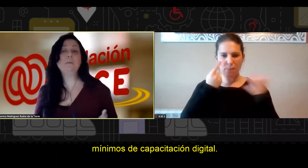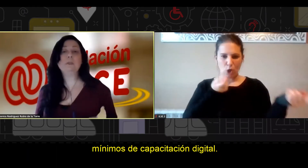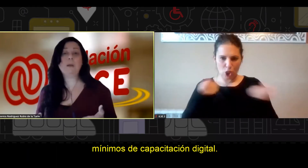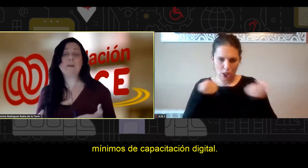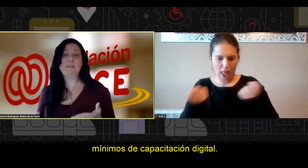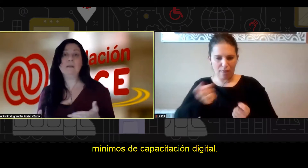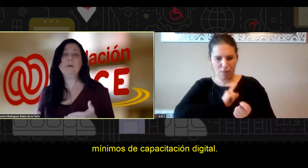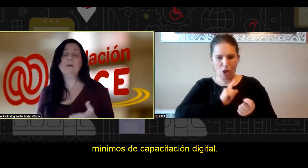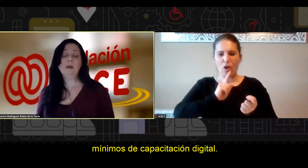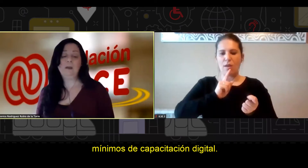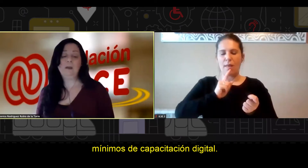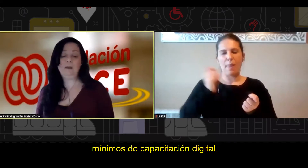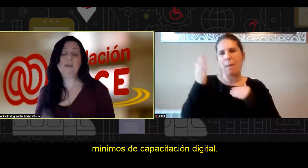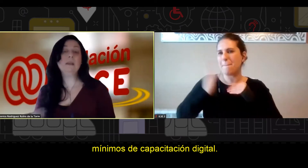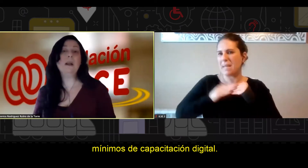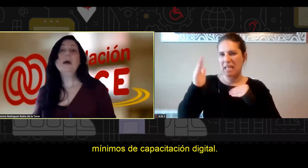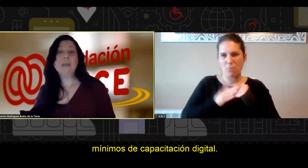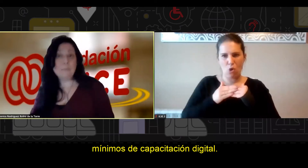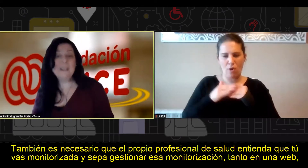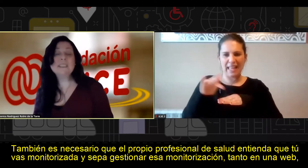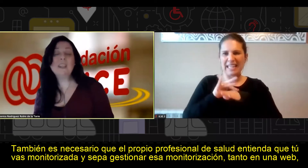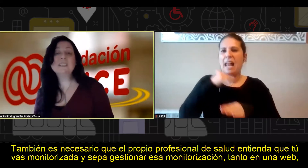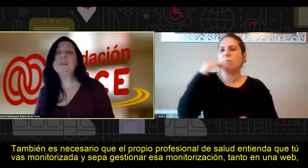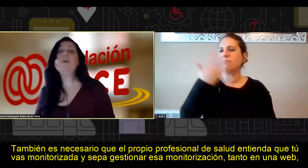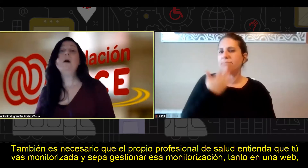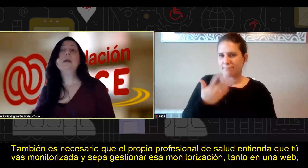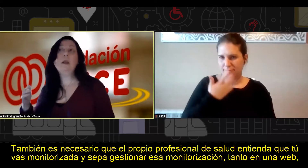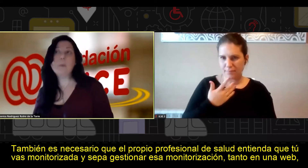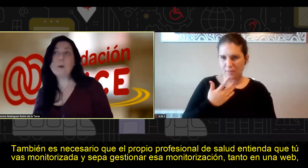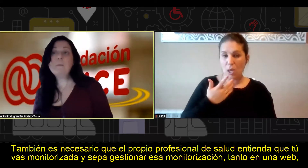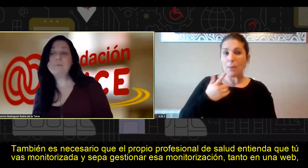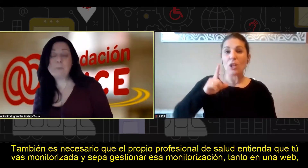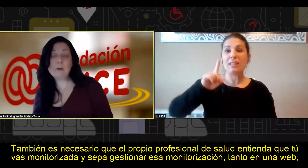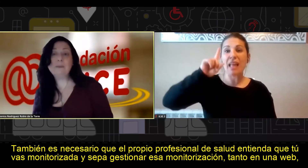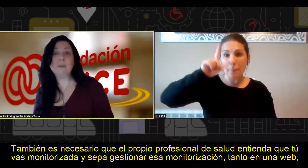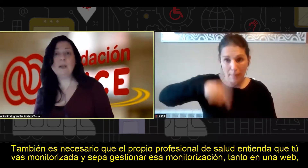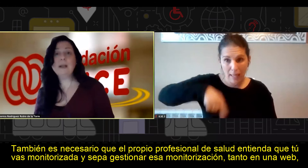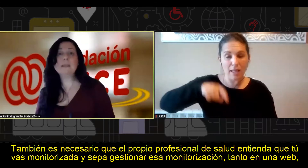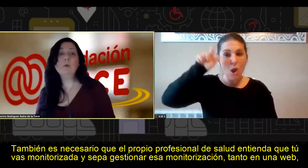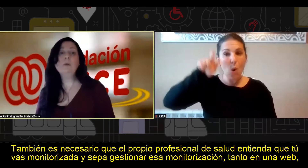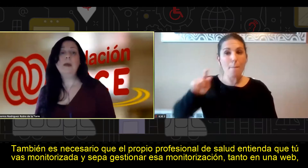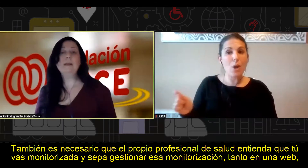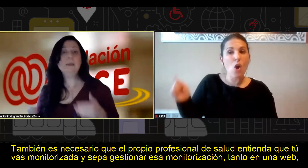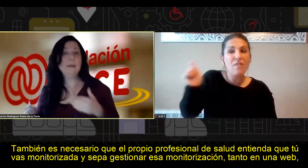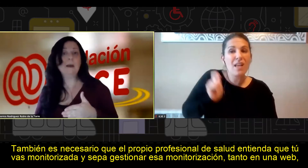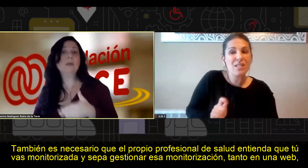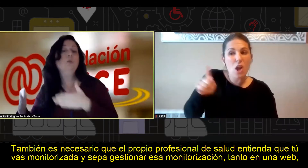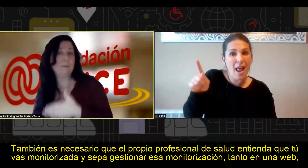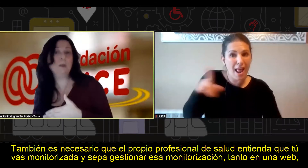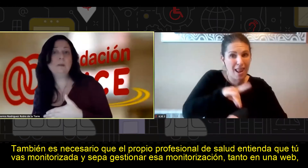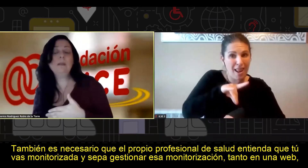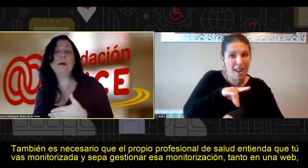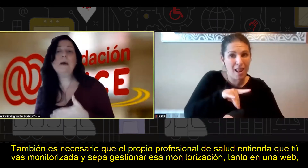mínimos de capacitación digital. También es necesario que el propio profesional de salud entienda que tú